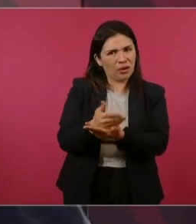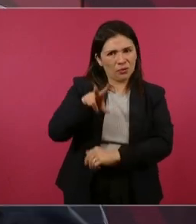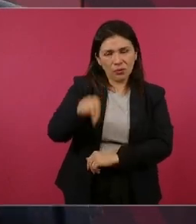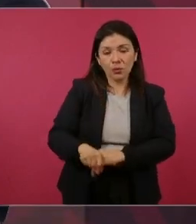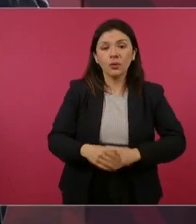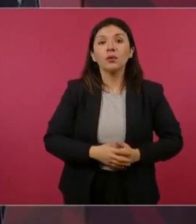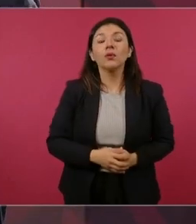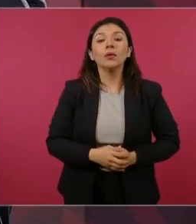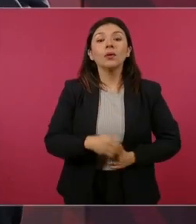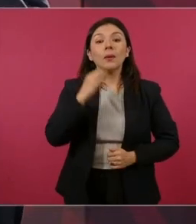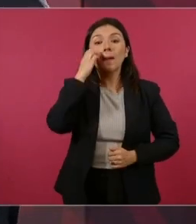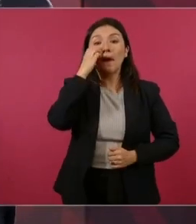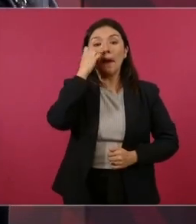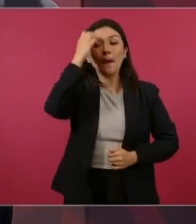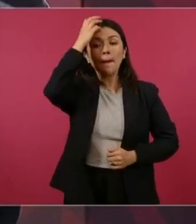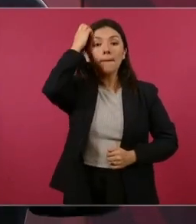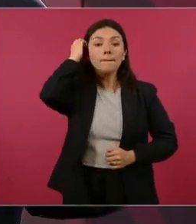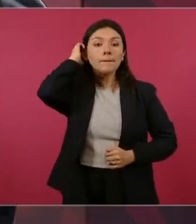para que,